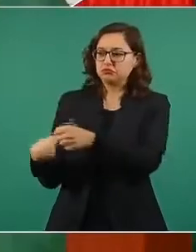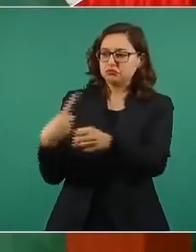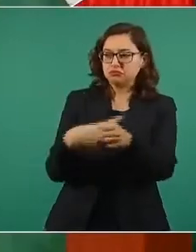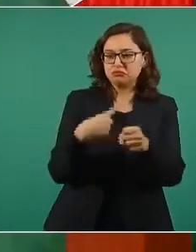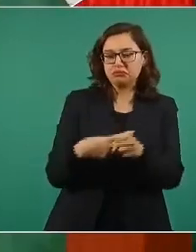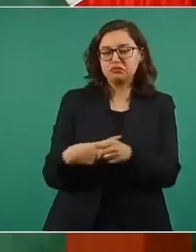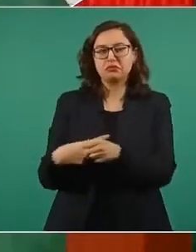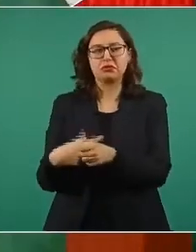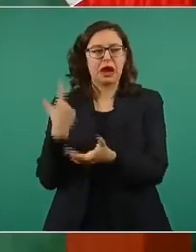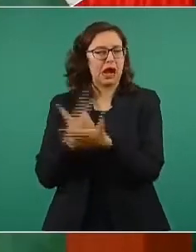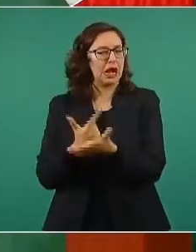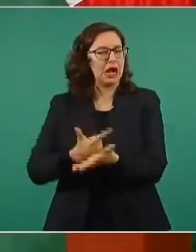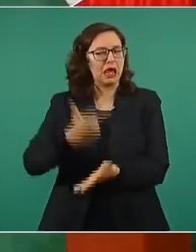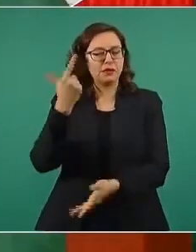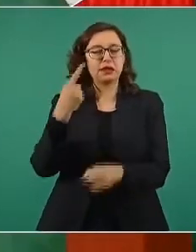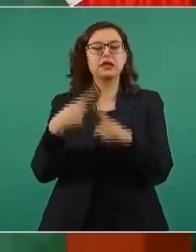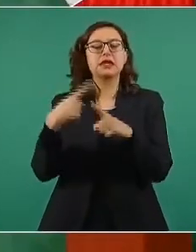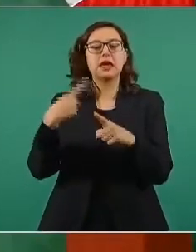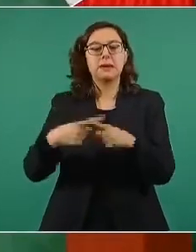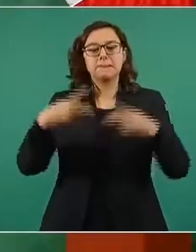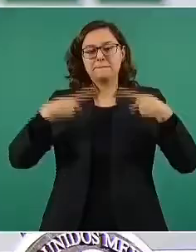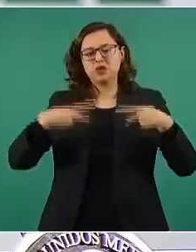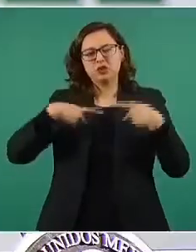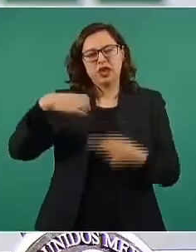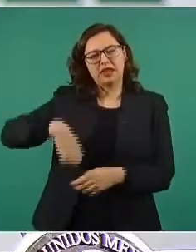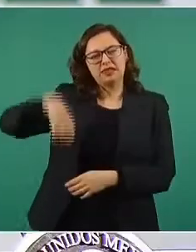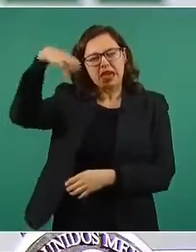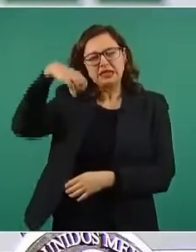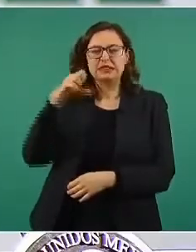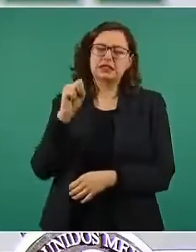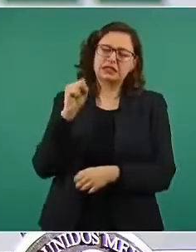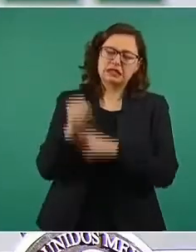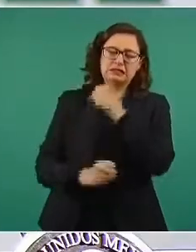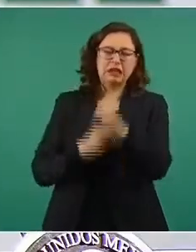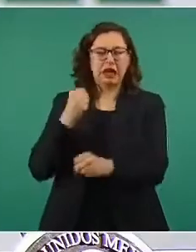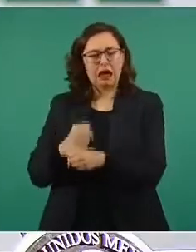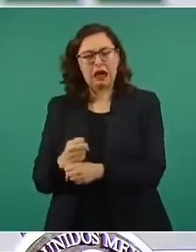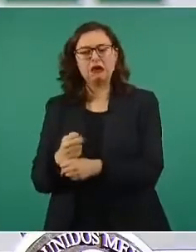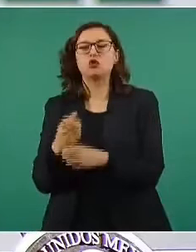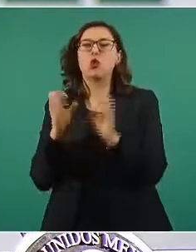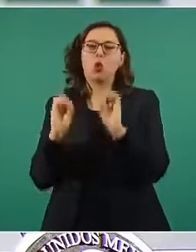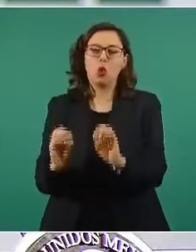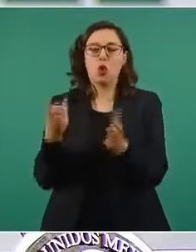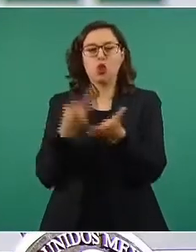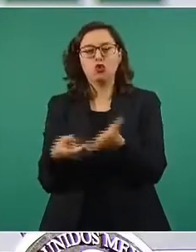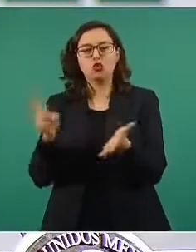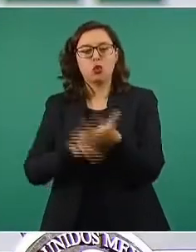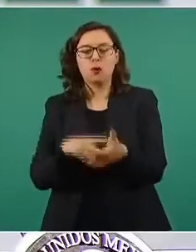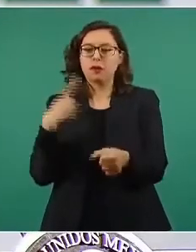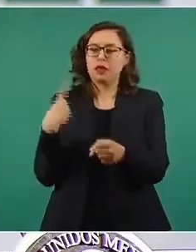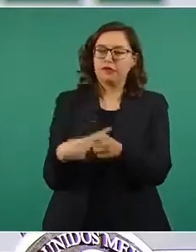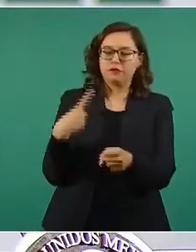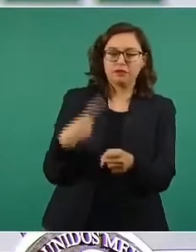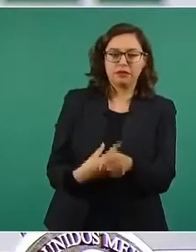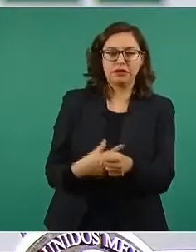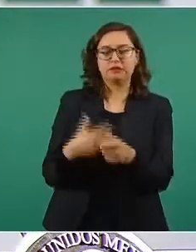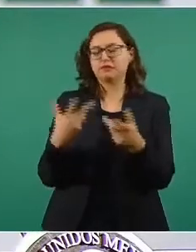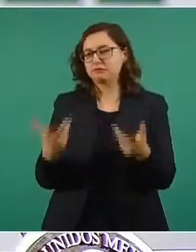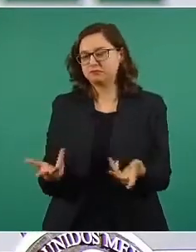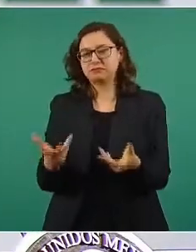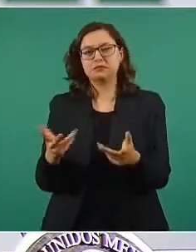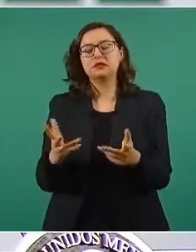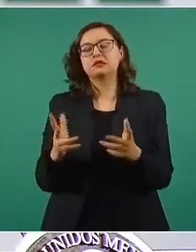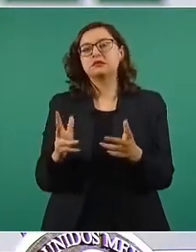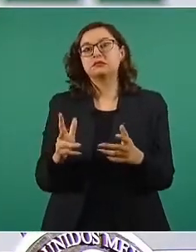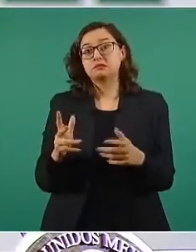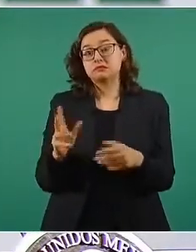mayores de 60 años o personas con comorbilidad. Por supuesto, la epidemia en México y el mundo puede afectar a cualquier